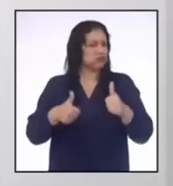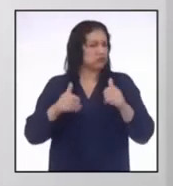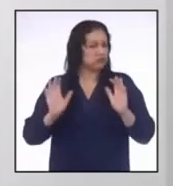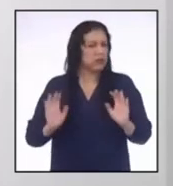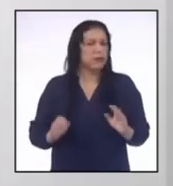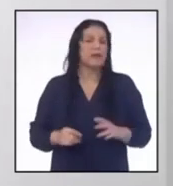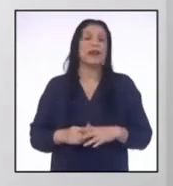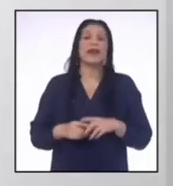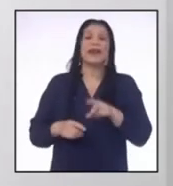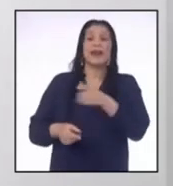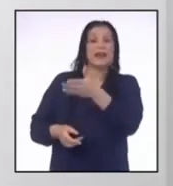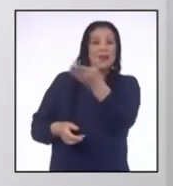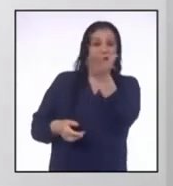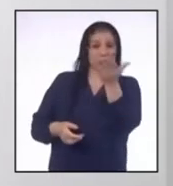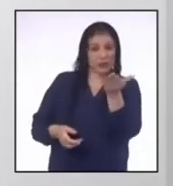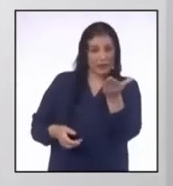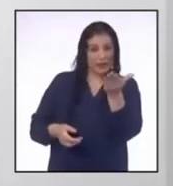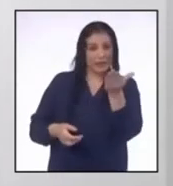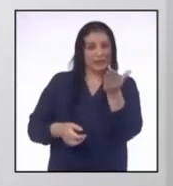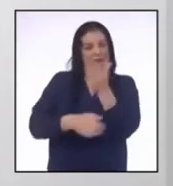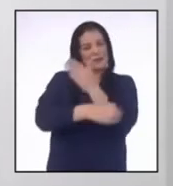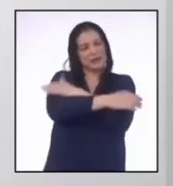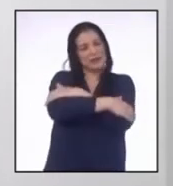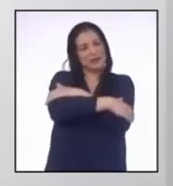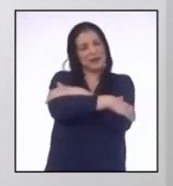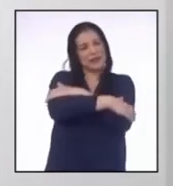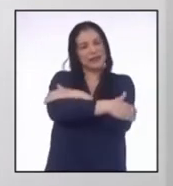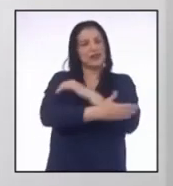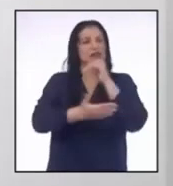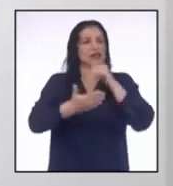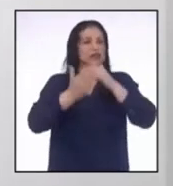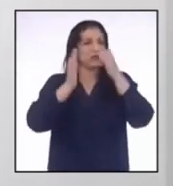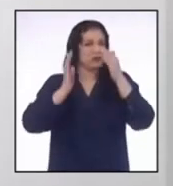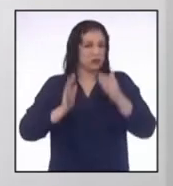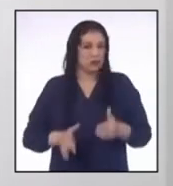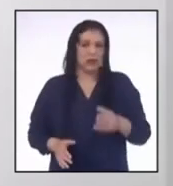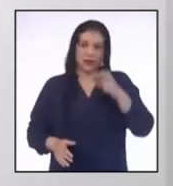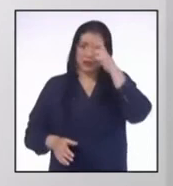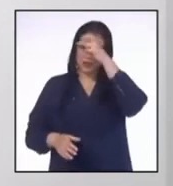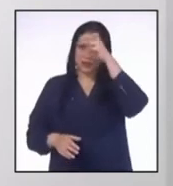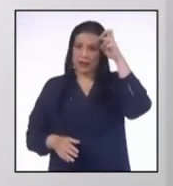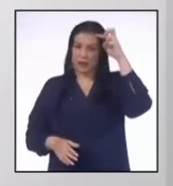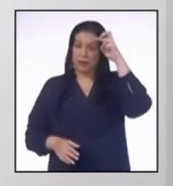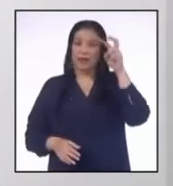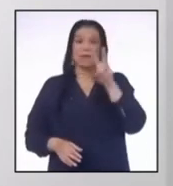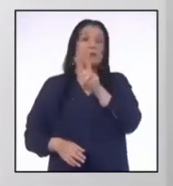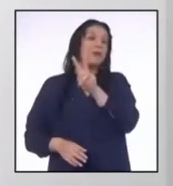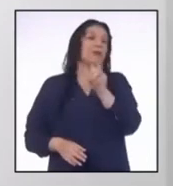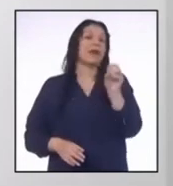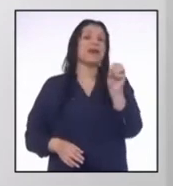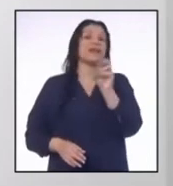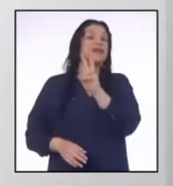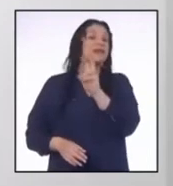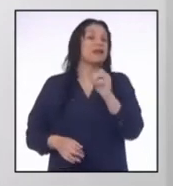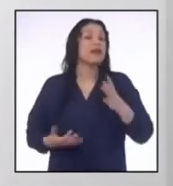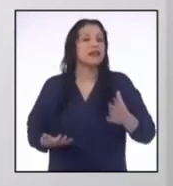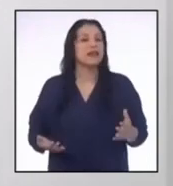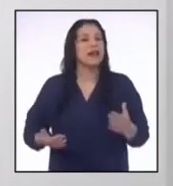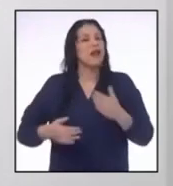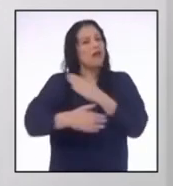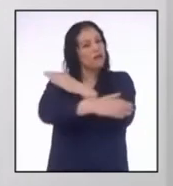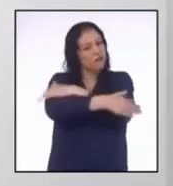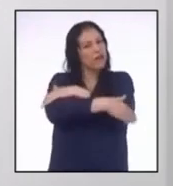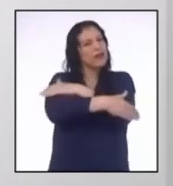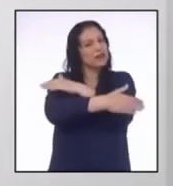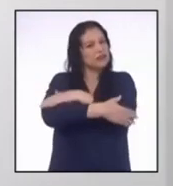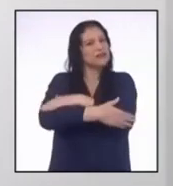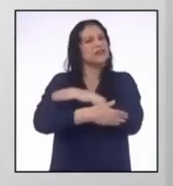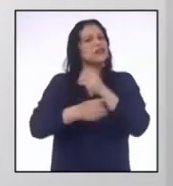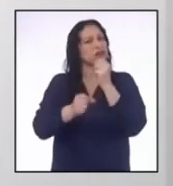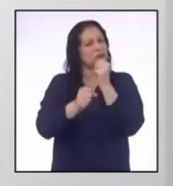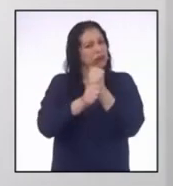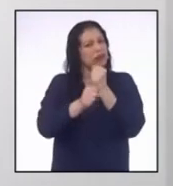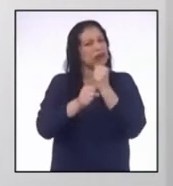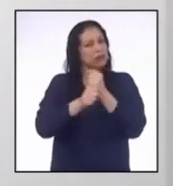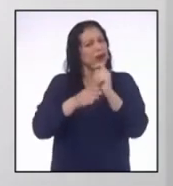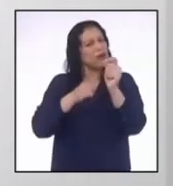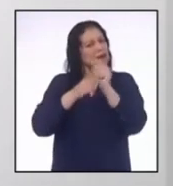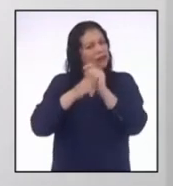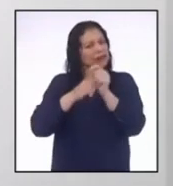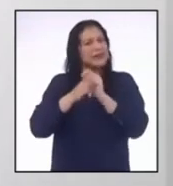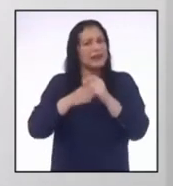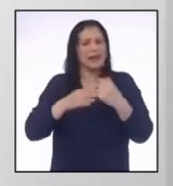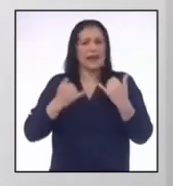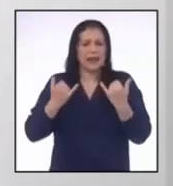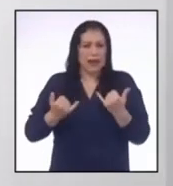hecho. Y a ustedes, mis queridas y queridos estudiantes de la promo 2020, los felicito por el trabajo que